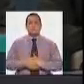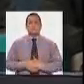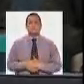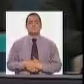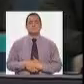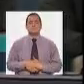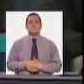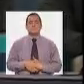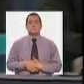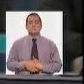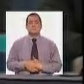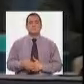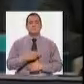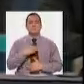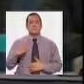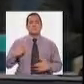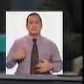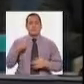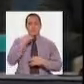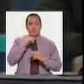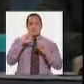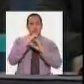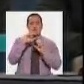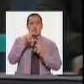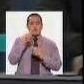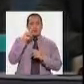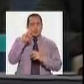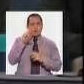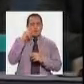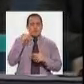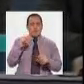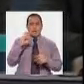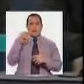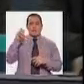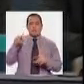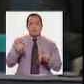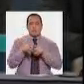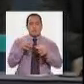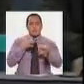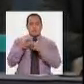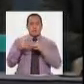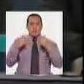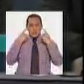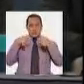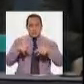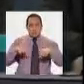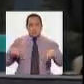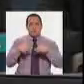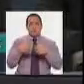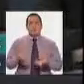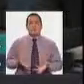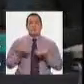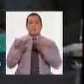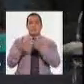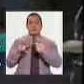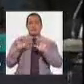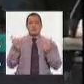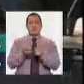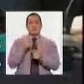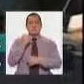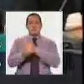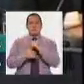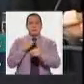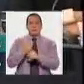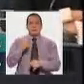Premier, la señora Gloria Cano ha adelantado que van este audio lo van a llevar a la Corte Interamericana de Derechos Humanos.